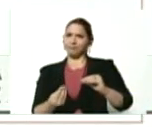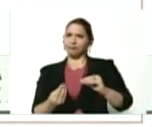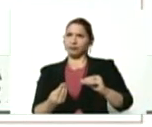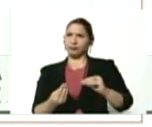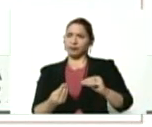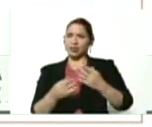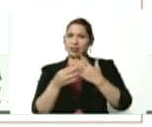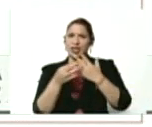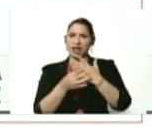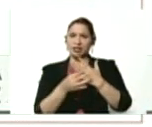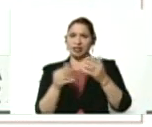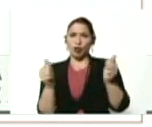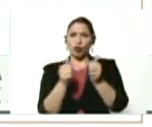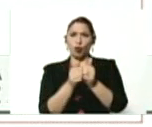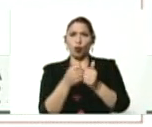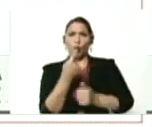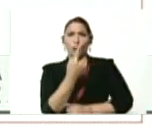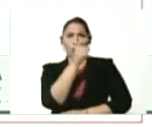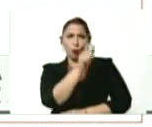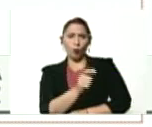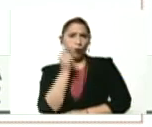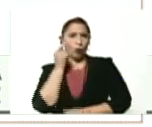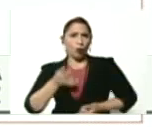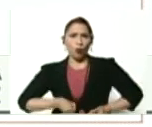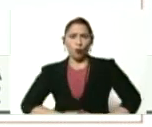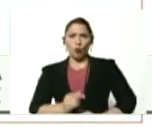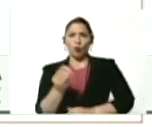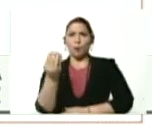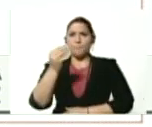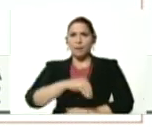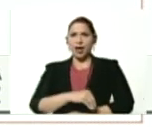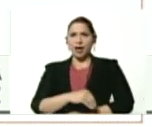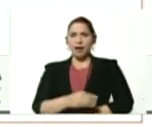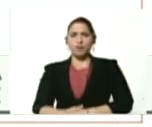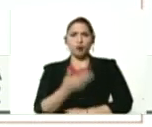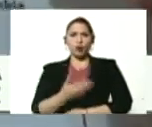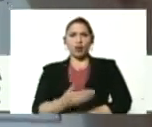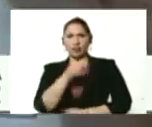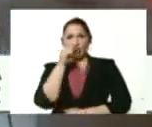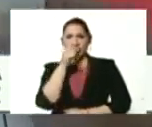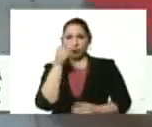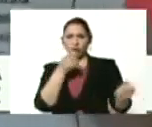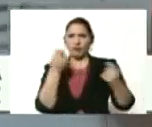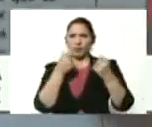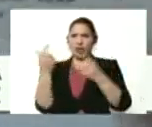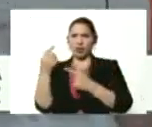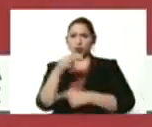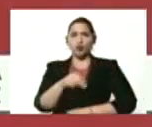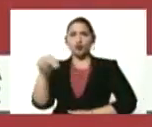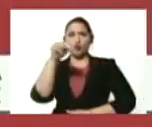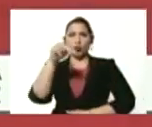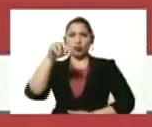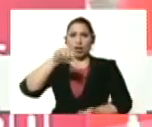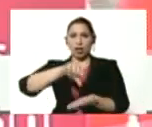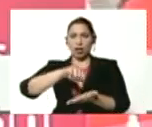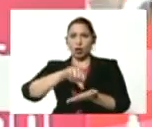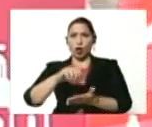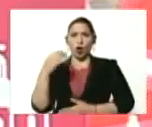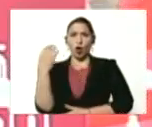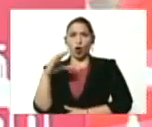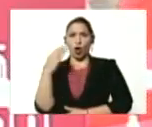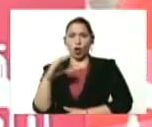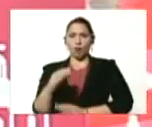nupcias con una hija de uno de los más connotados narcotraficantes del norte de Santander. Este